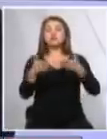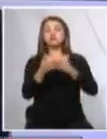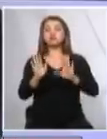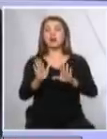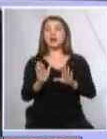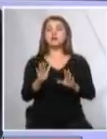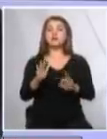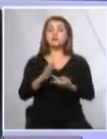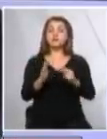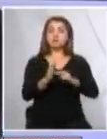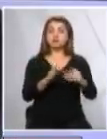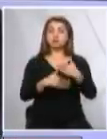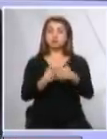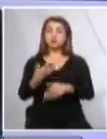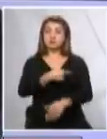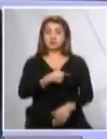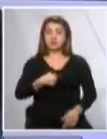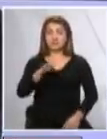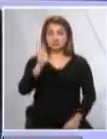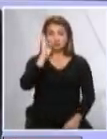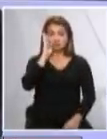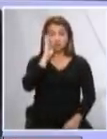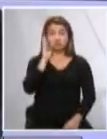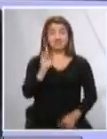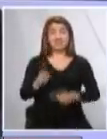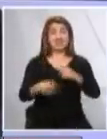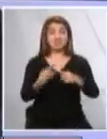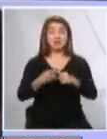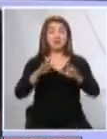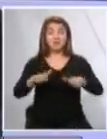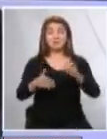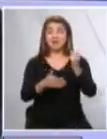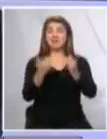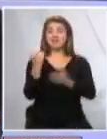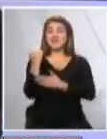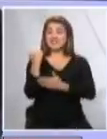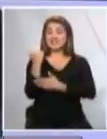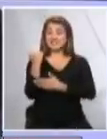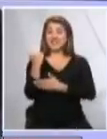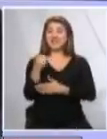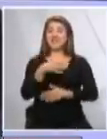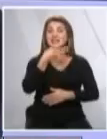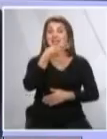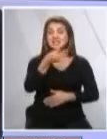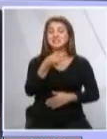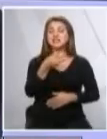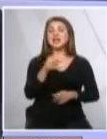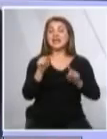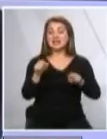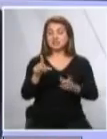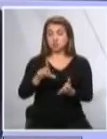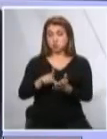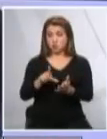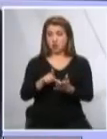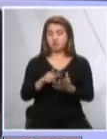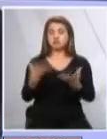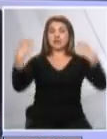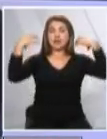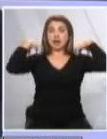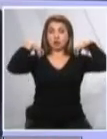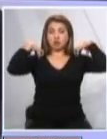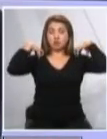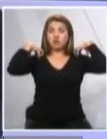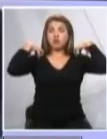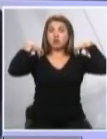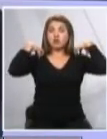proceso de malestar, se llamaba Michelle Bachelet. Y lo irónico es que la misma derecha que le convenía la existencia de Michelle Bachelet en ese lugar se encargó